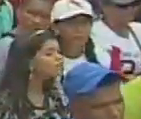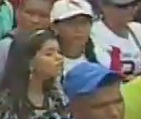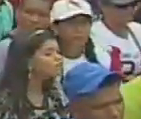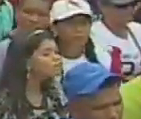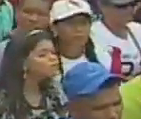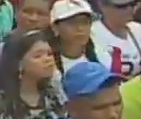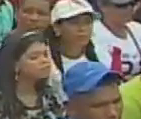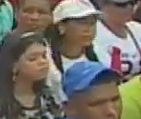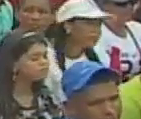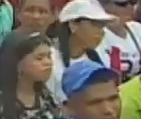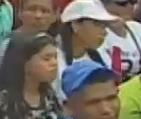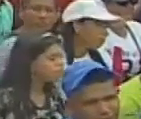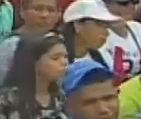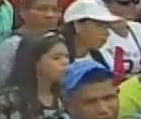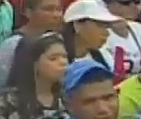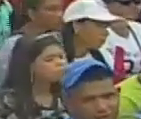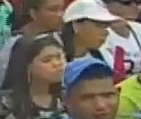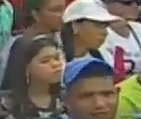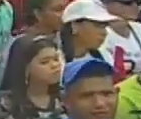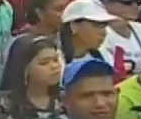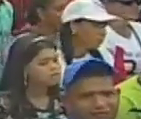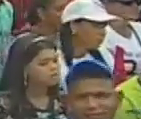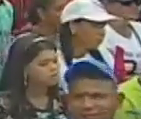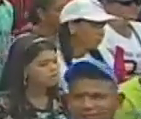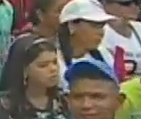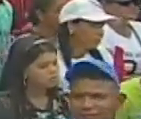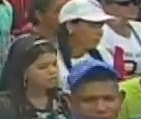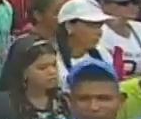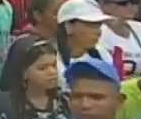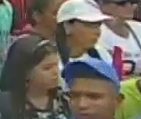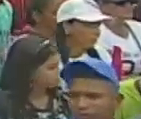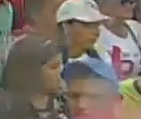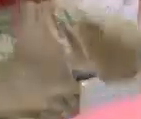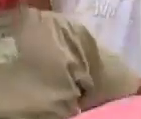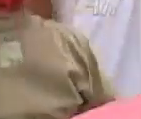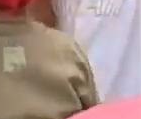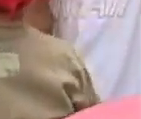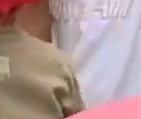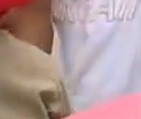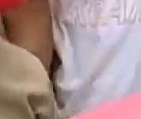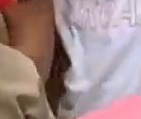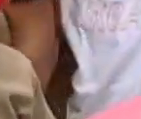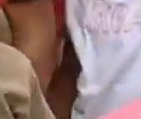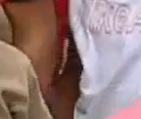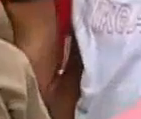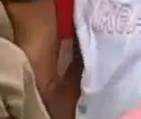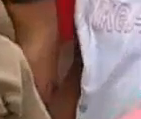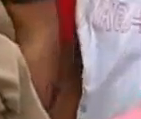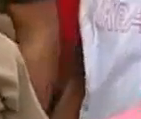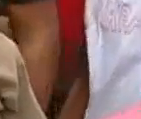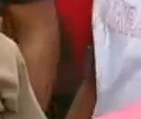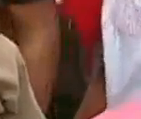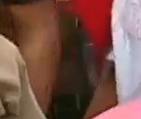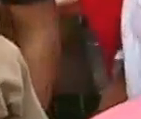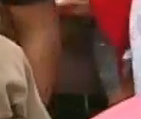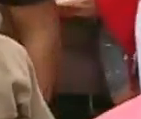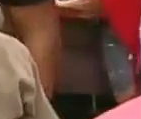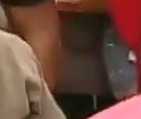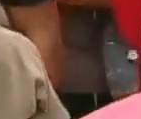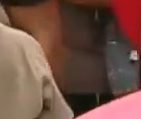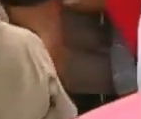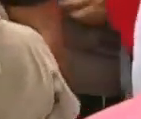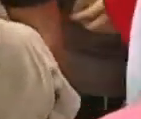estamos, camaradas, estamos nosotros frente y definidos. Yo quiero, además